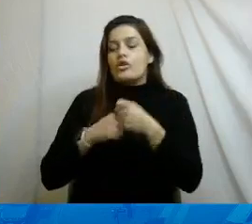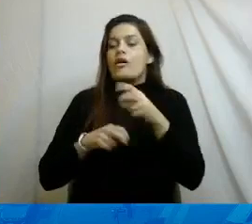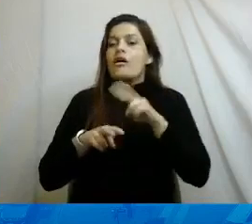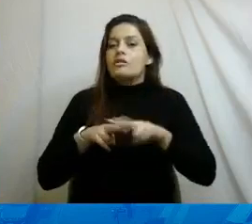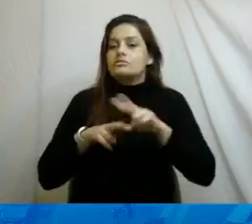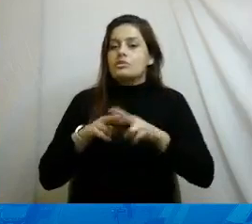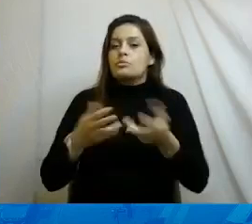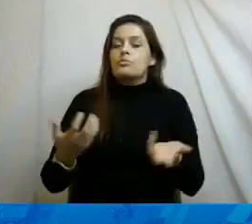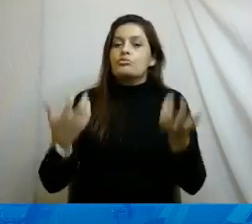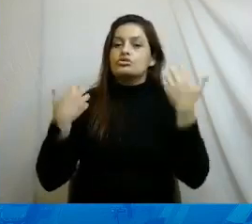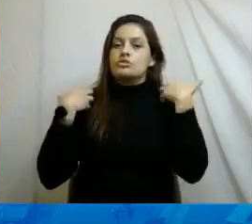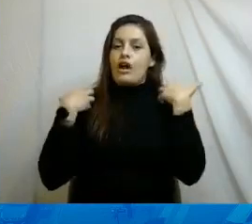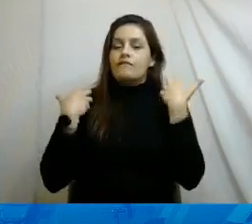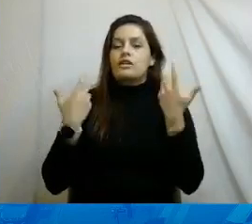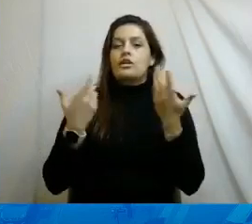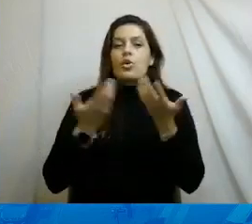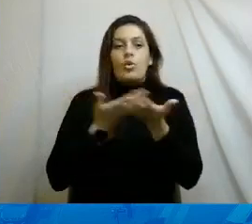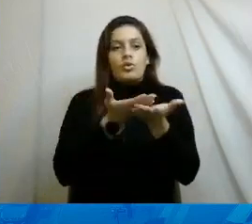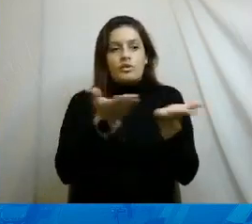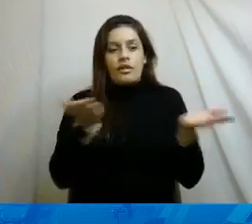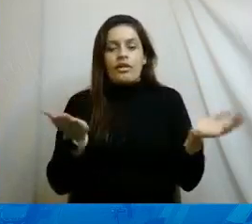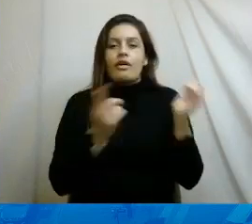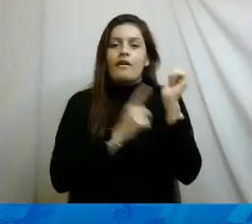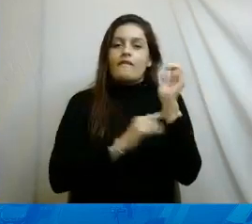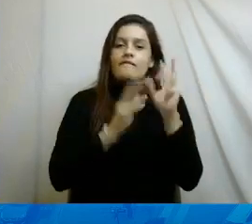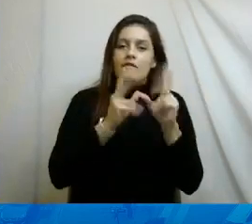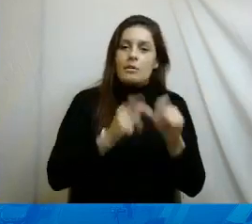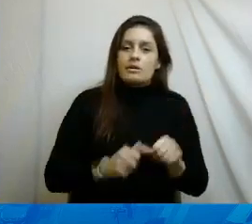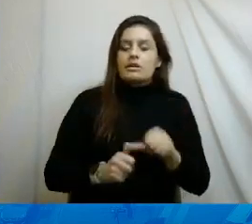esta, con ustedes, con la familia, con el niño que debe estar